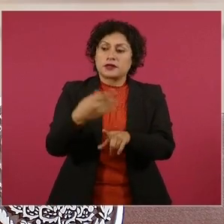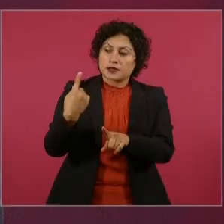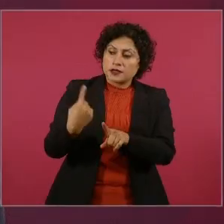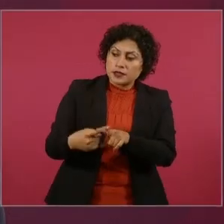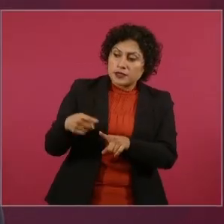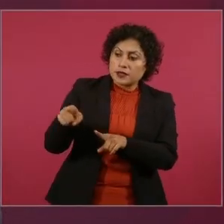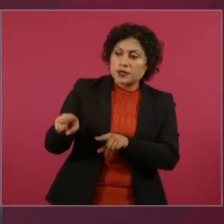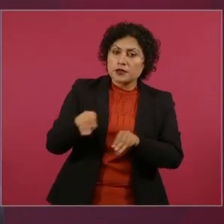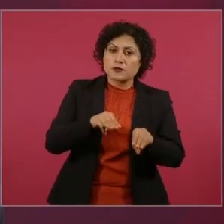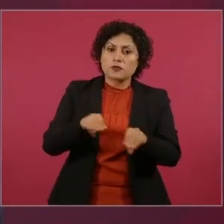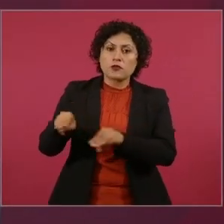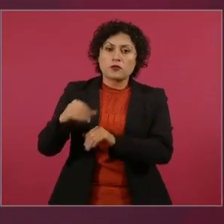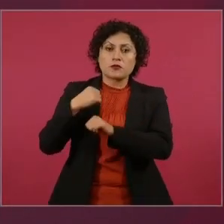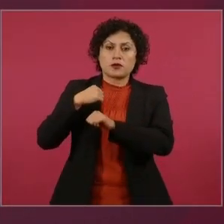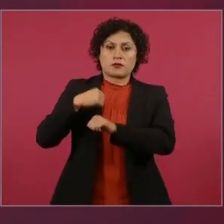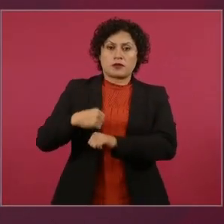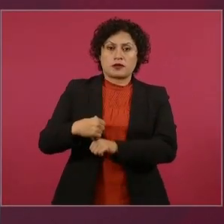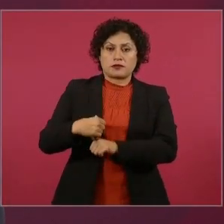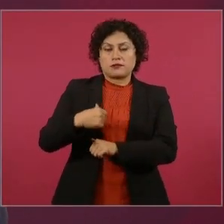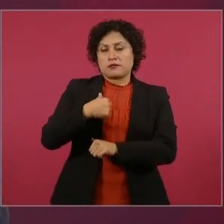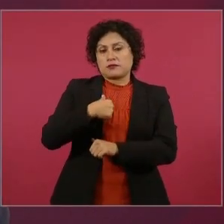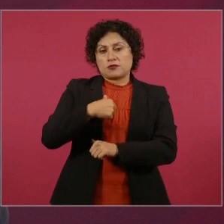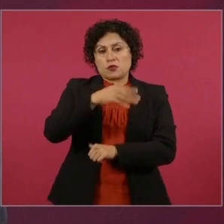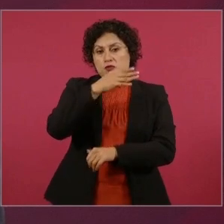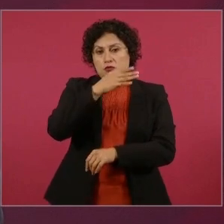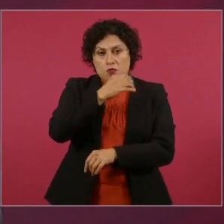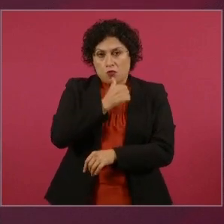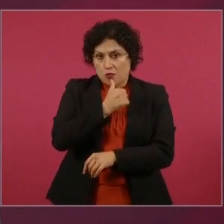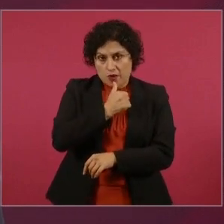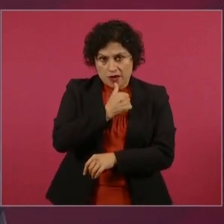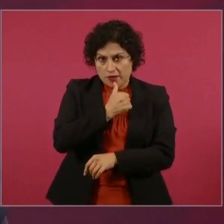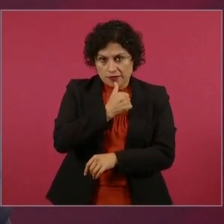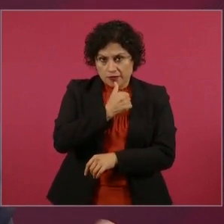movimiento porque no soy objetivo